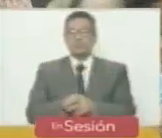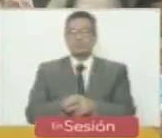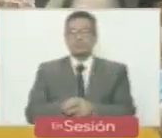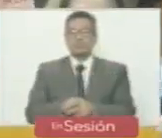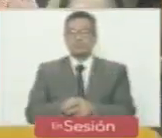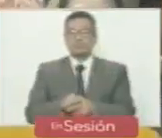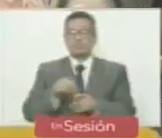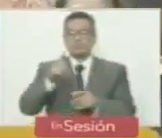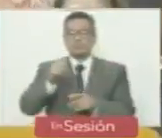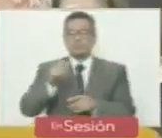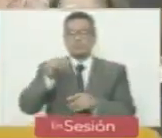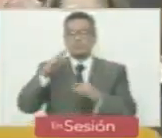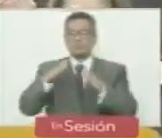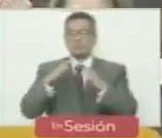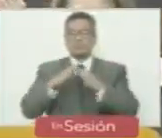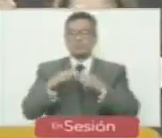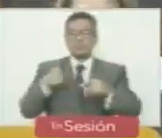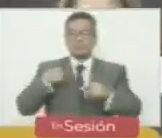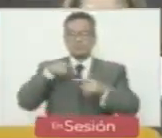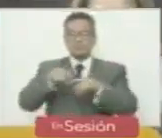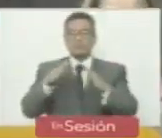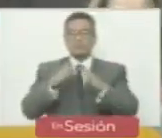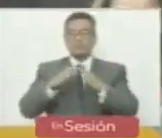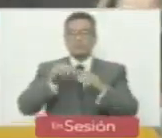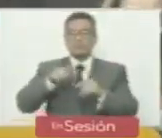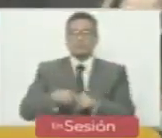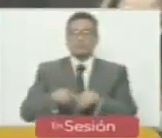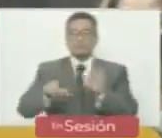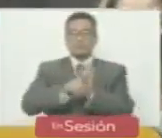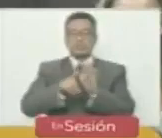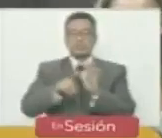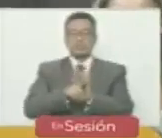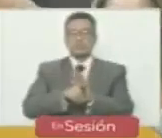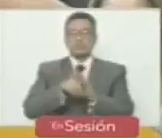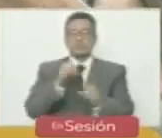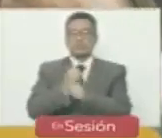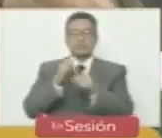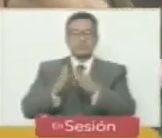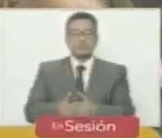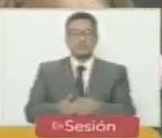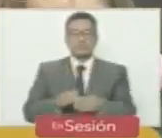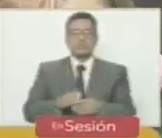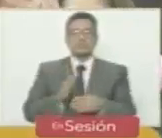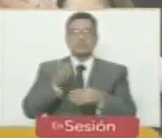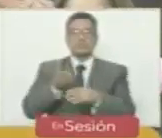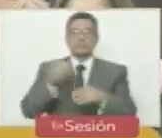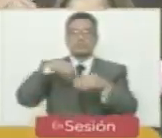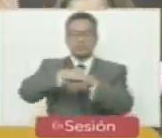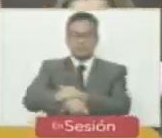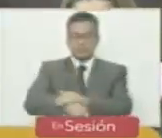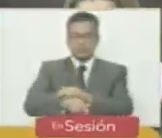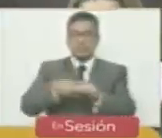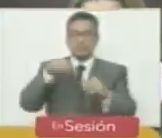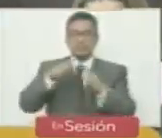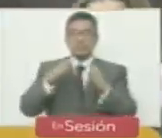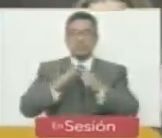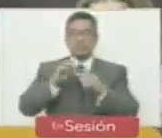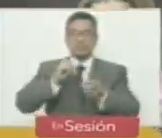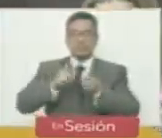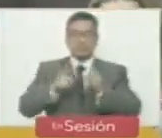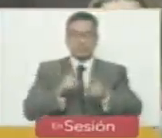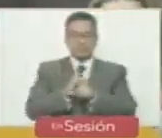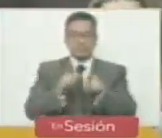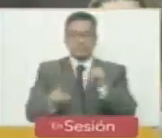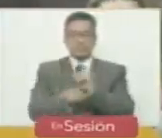1948, era Tuthaus, a domicilio, pero realmente la ley es trabajador en el domicilio, que hubiese que cambiar